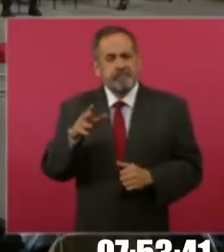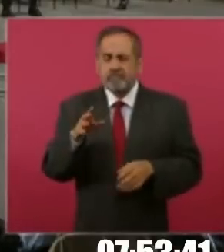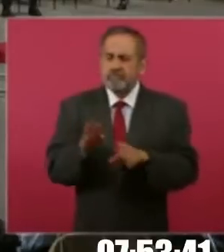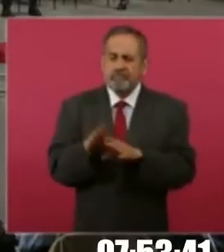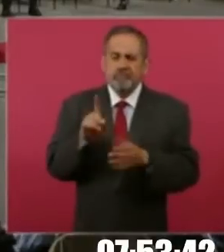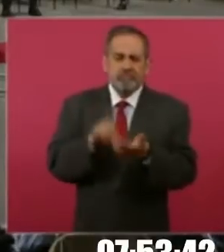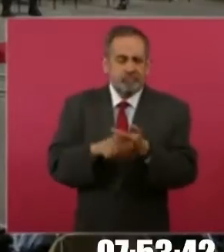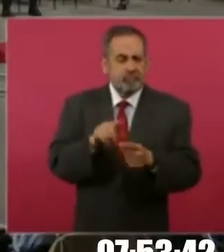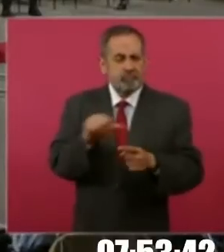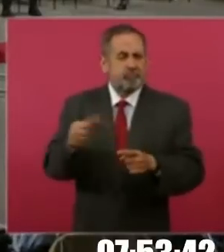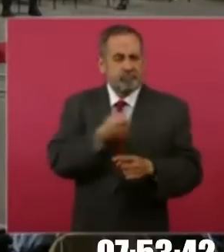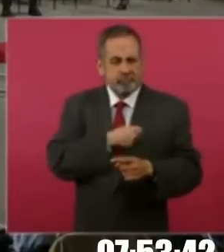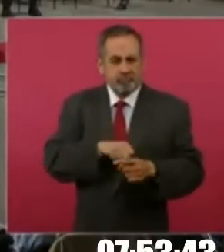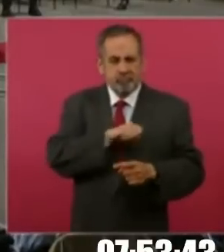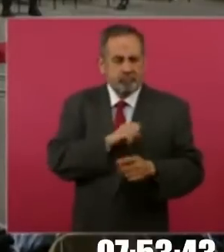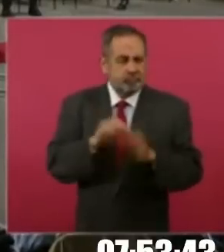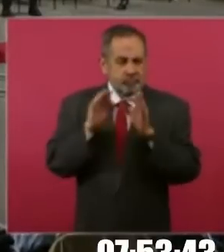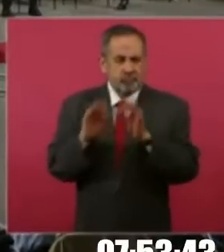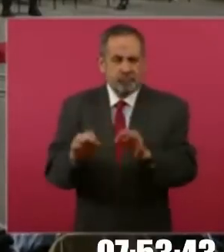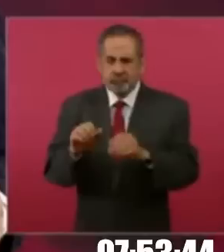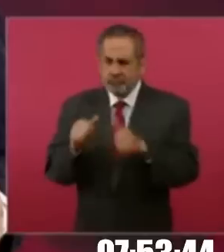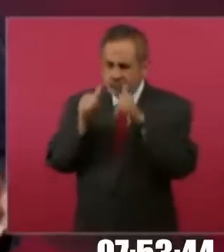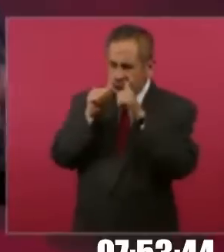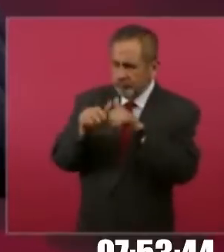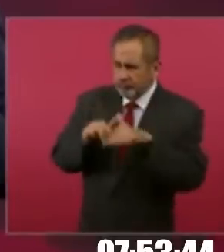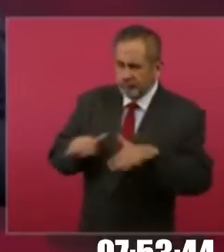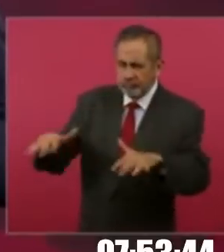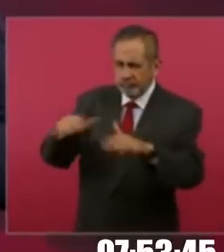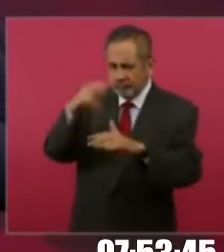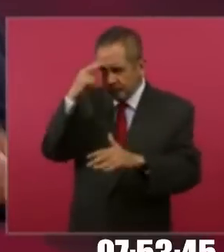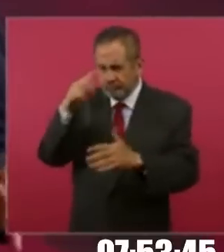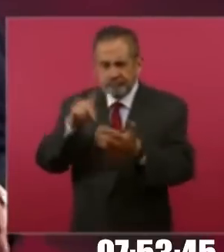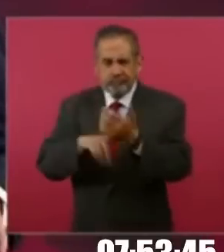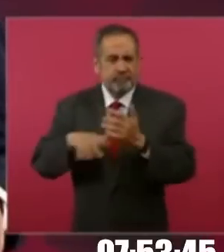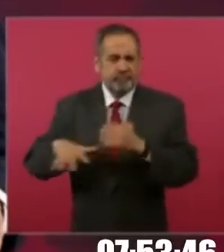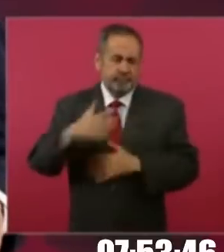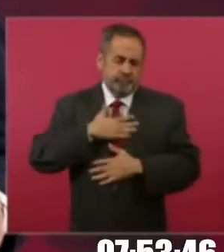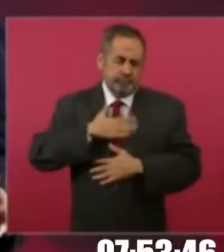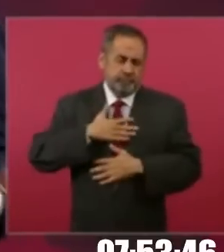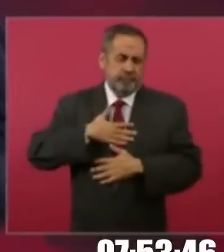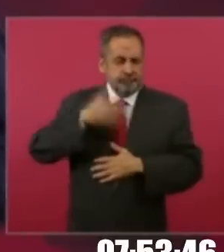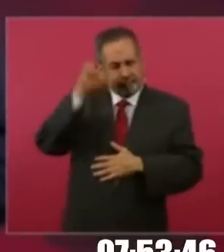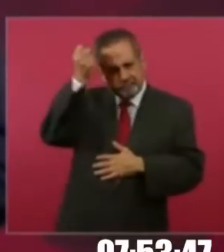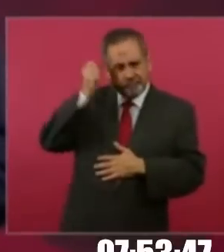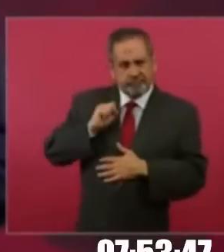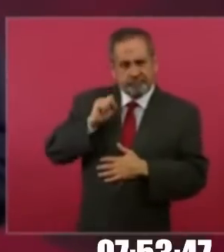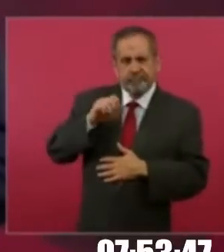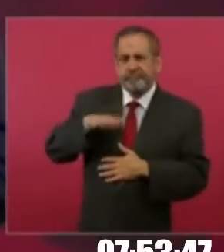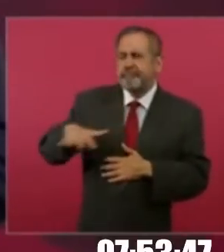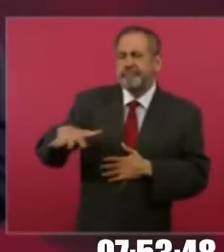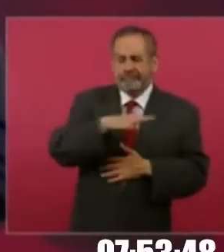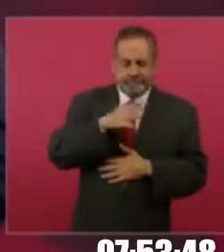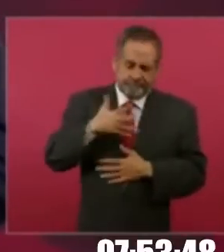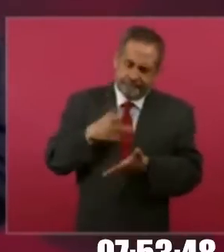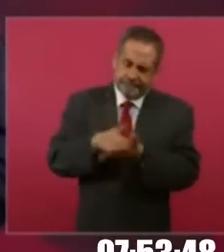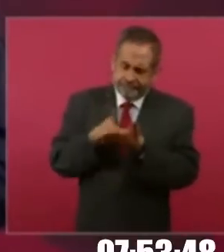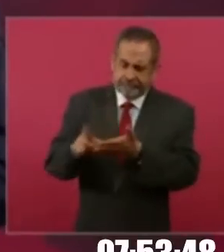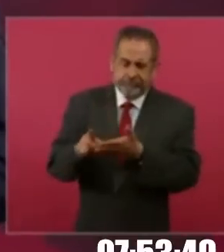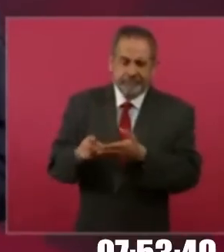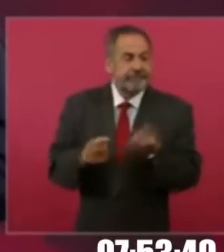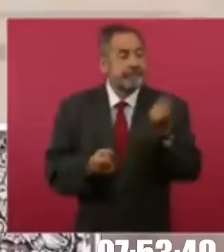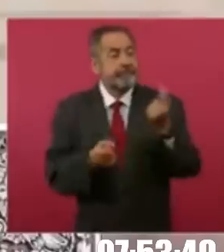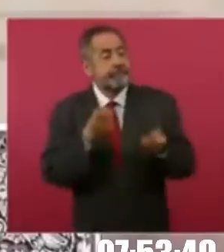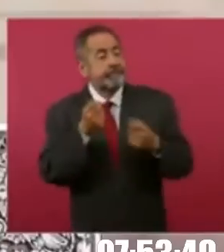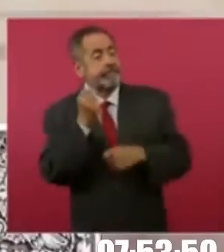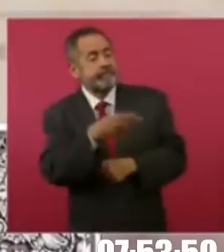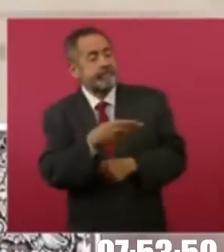la salud para los mexicanos los sinaloenses en mi caso un derecho y no un